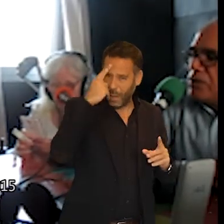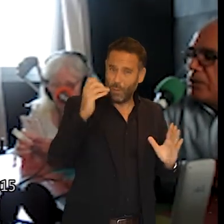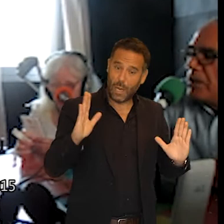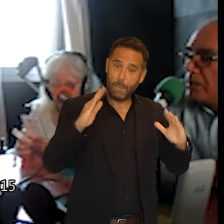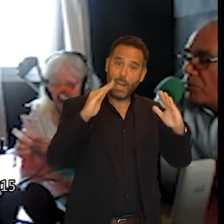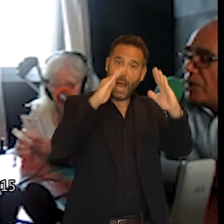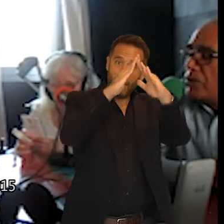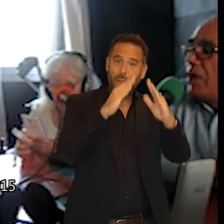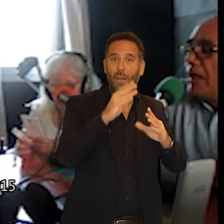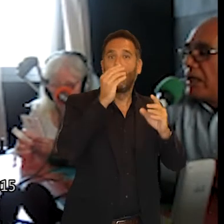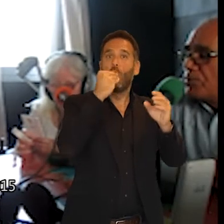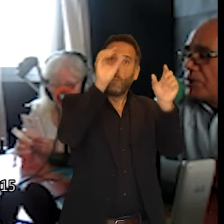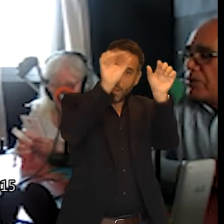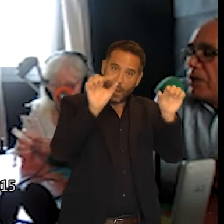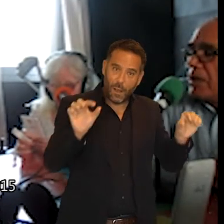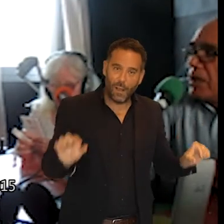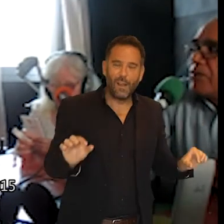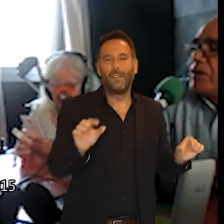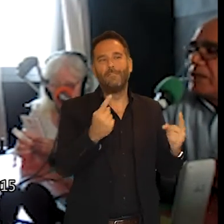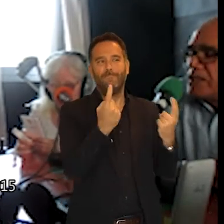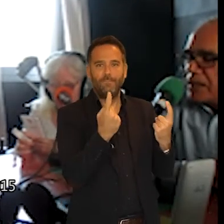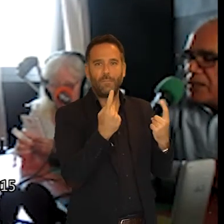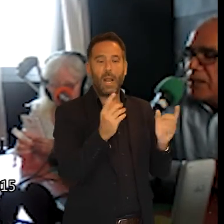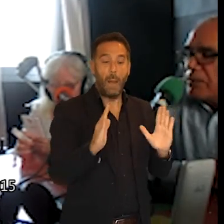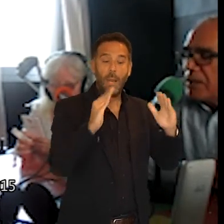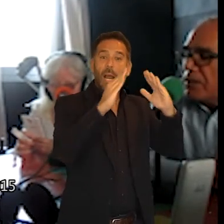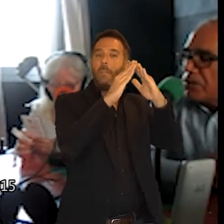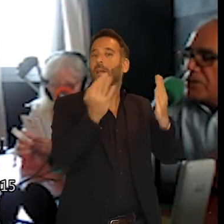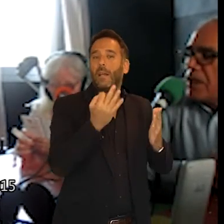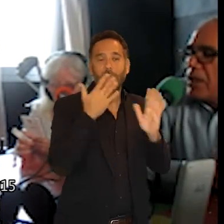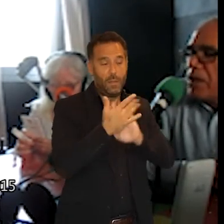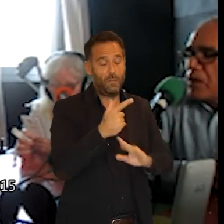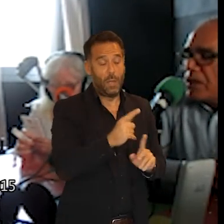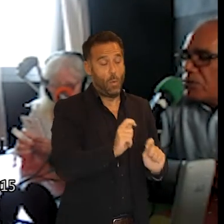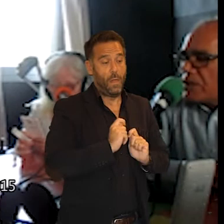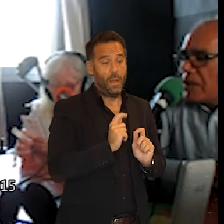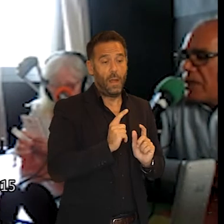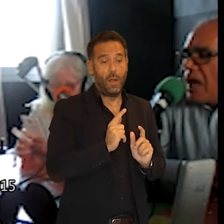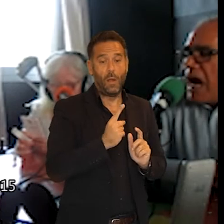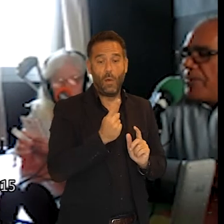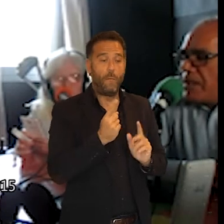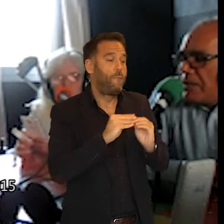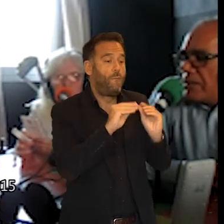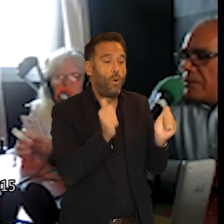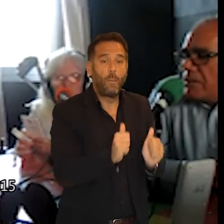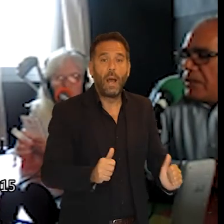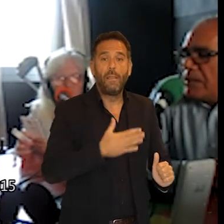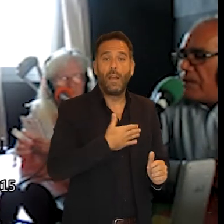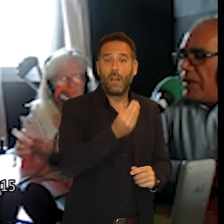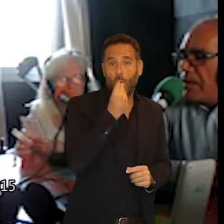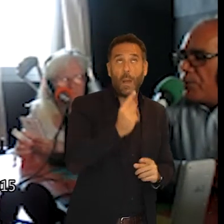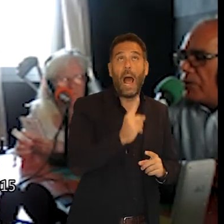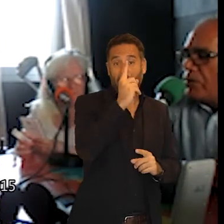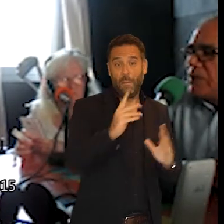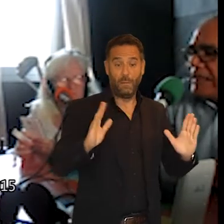contanos qué es la pirámide. ¿Cómo es la pirámide? La pirámide es que te dan una forma de comer. La parte de